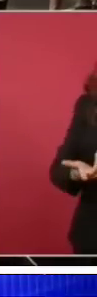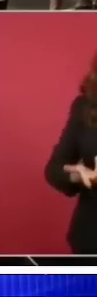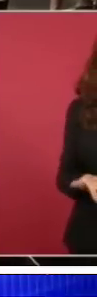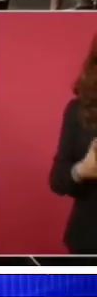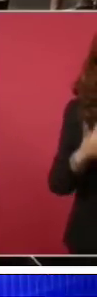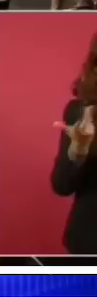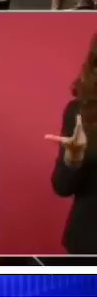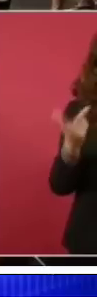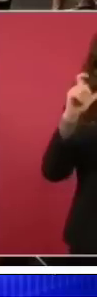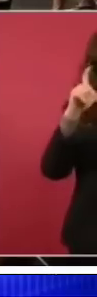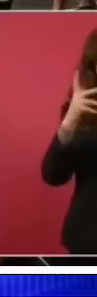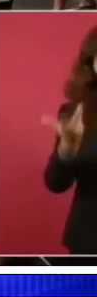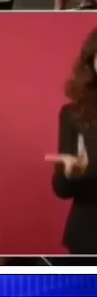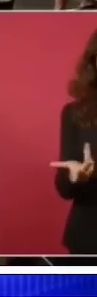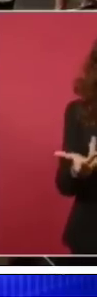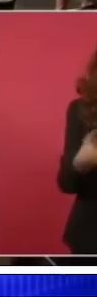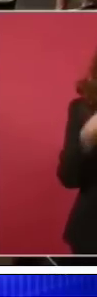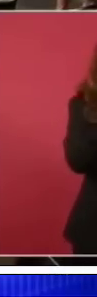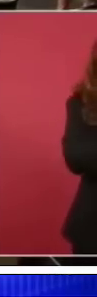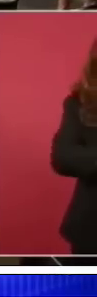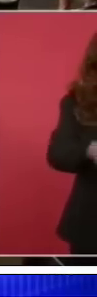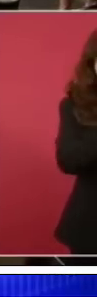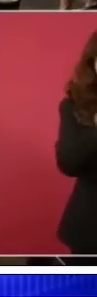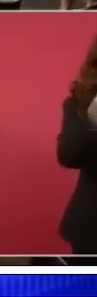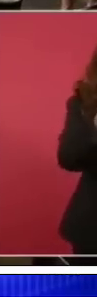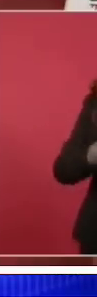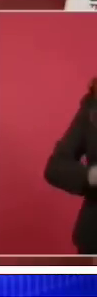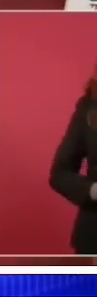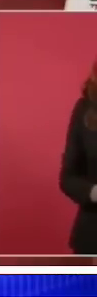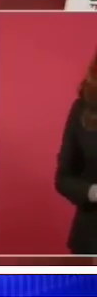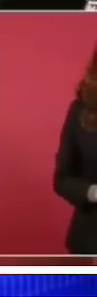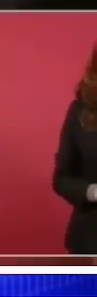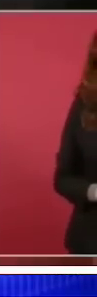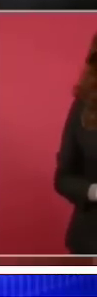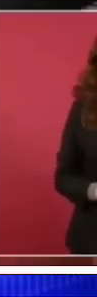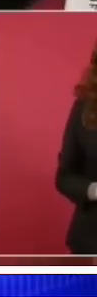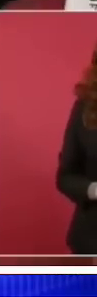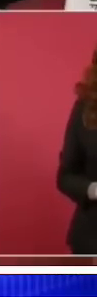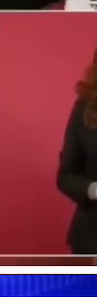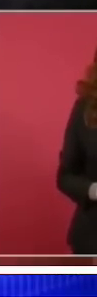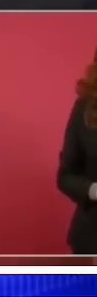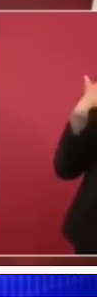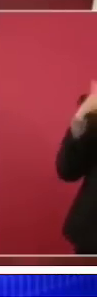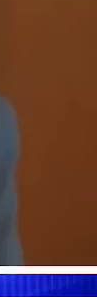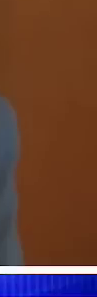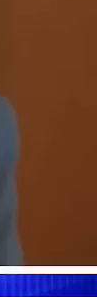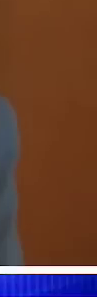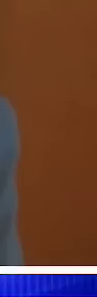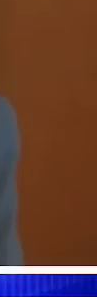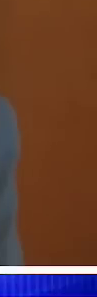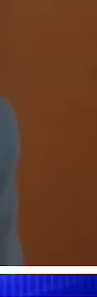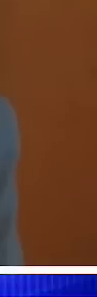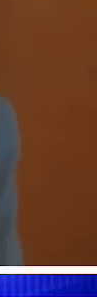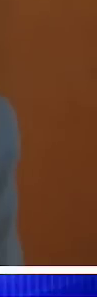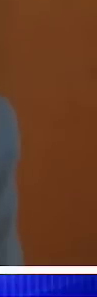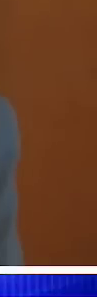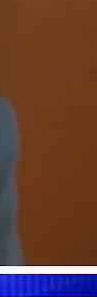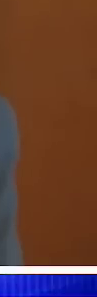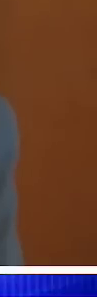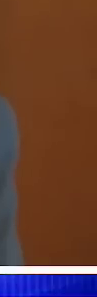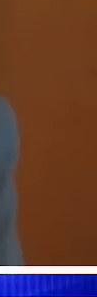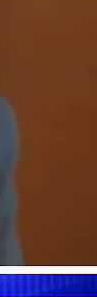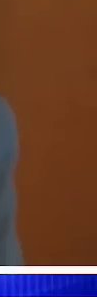este flagelo en el país sea la que en la oposición simple y sencillamente no se suma no le interesa ayudar